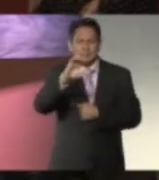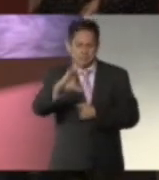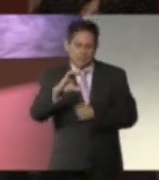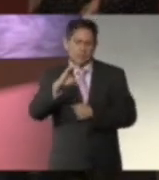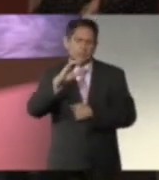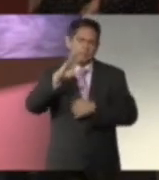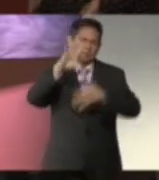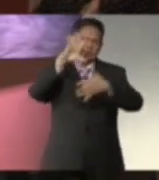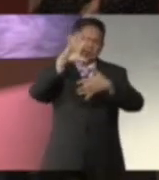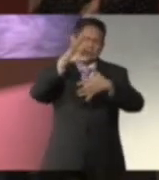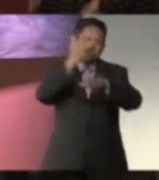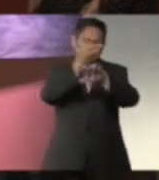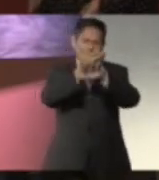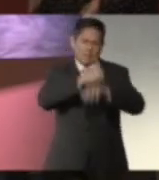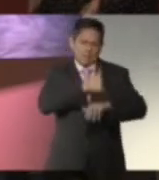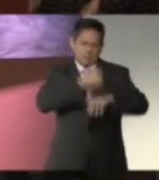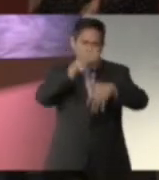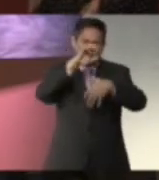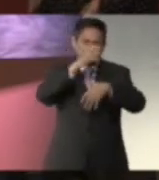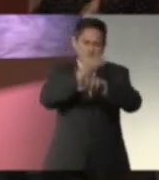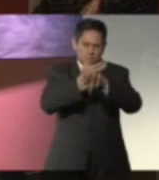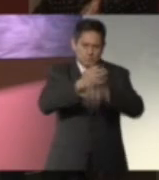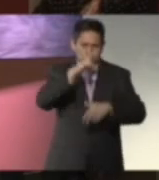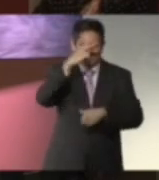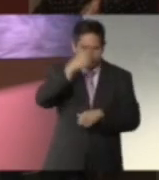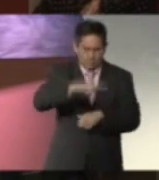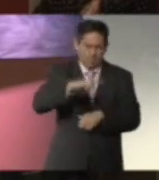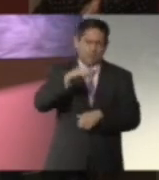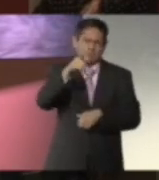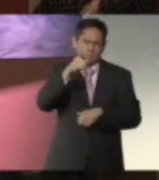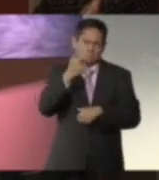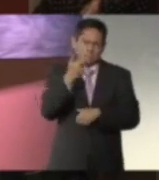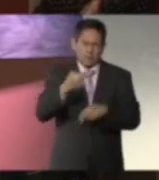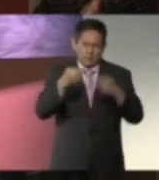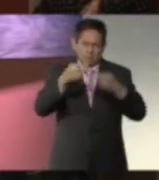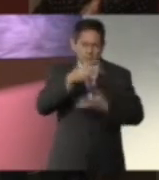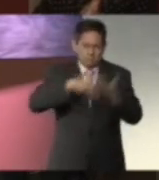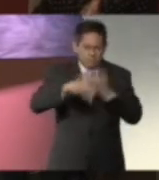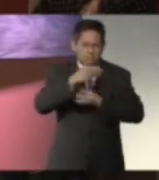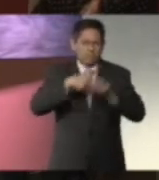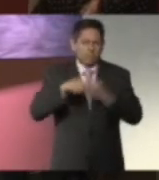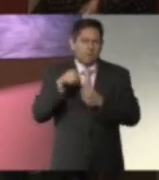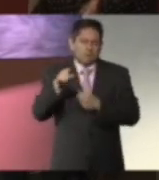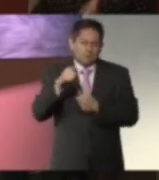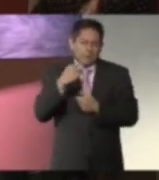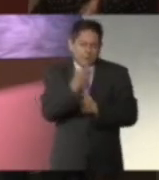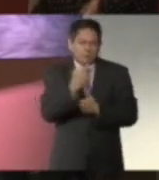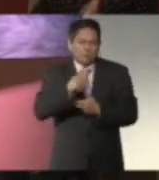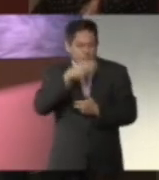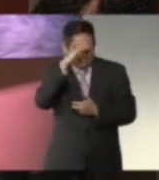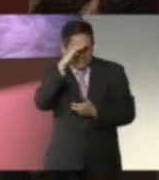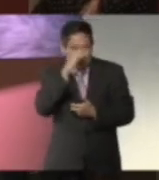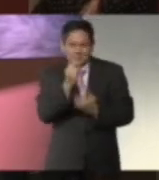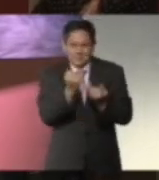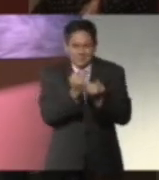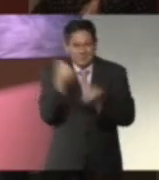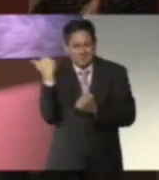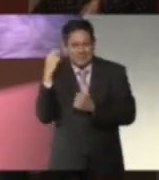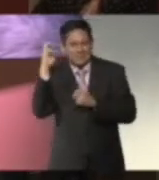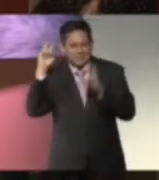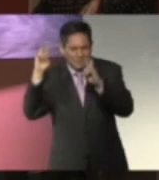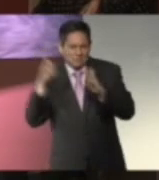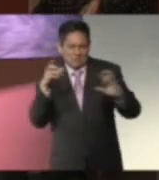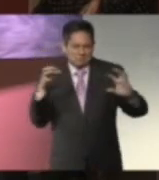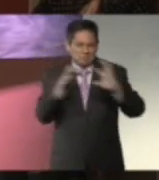Interior, yo creo que están enlazadas, ¿no?, completamente sobre este tema que han tratado casi todas. Y a quien más nos